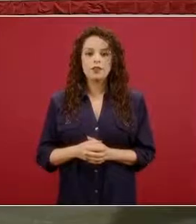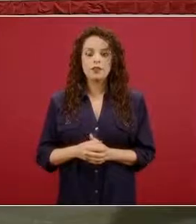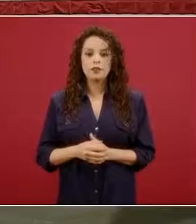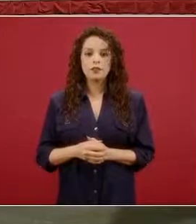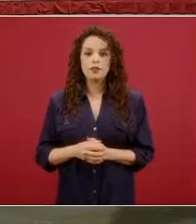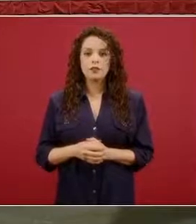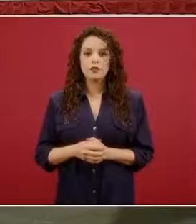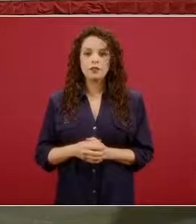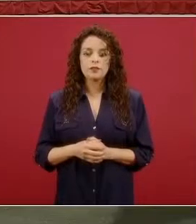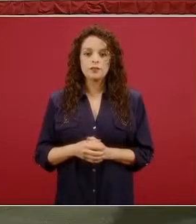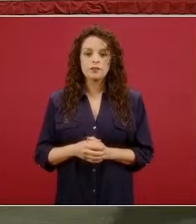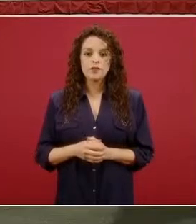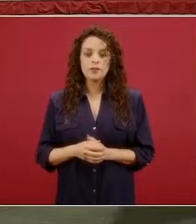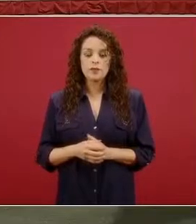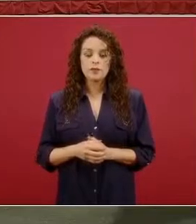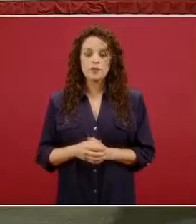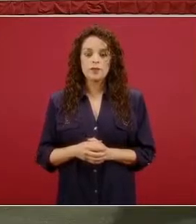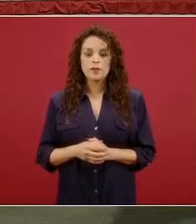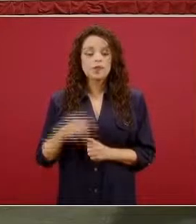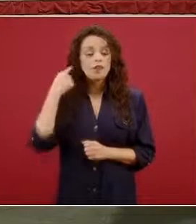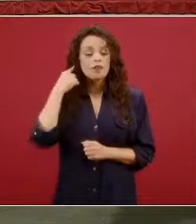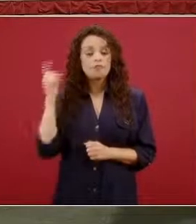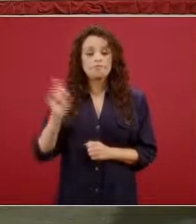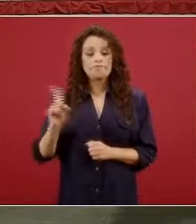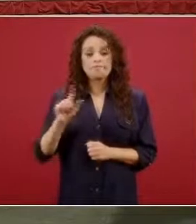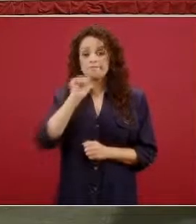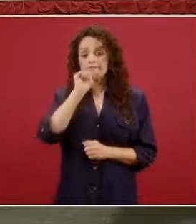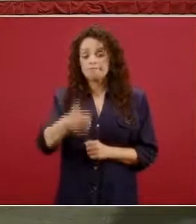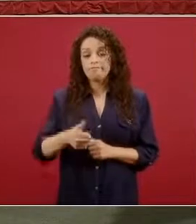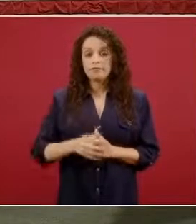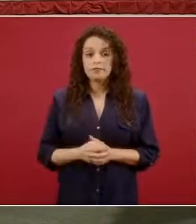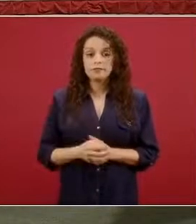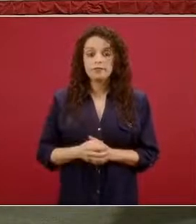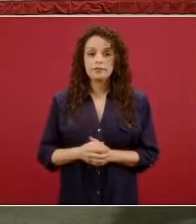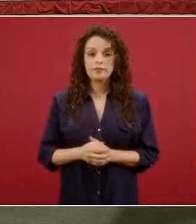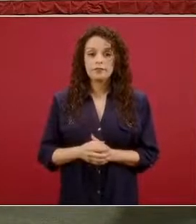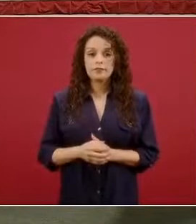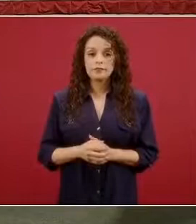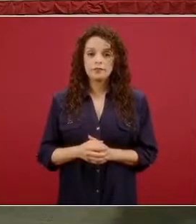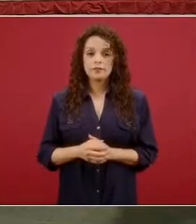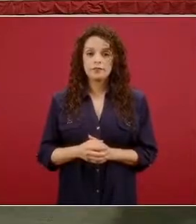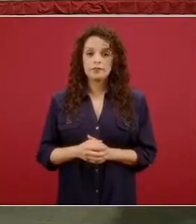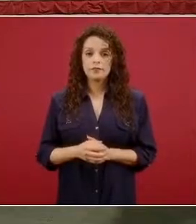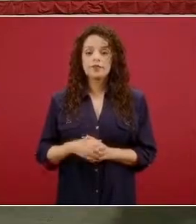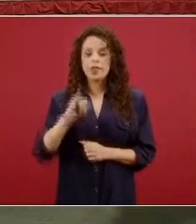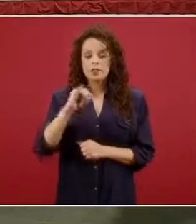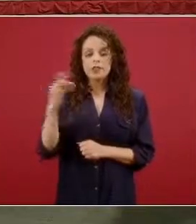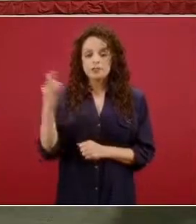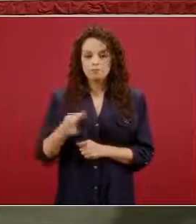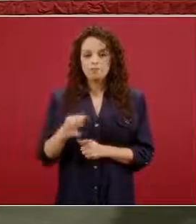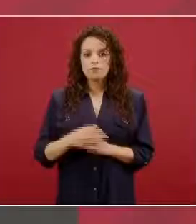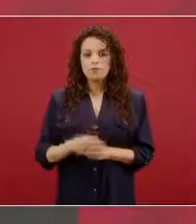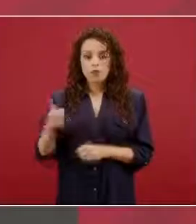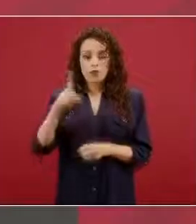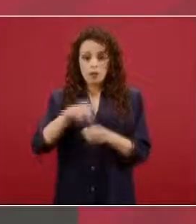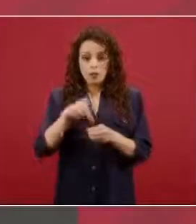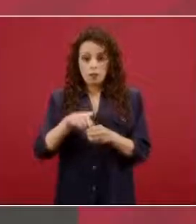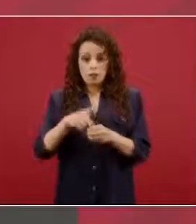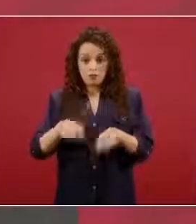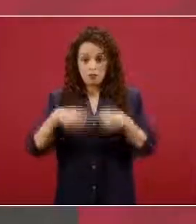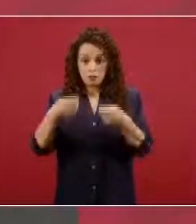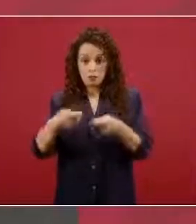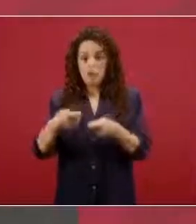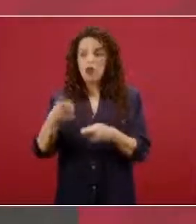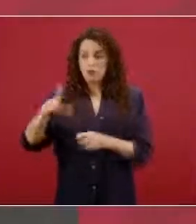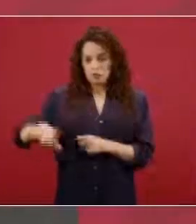prueba, se incorporarían al sector salud. Es correcto, en principio la donación es para el gobierno,